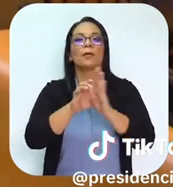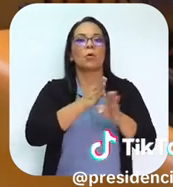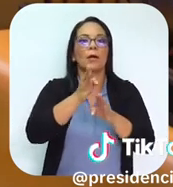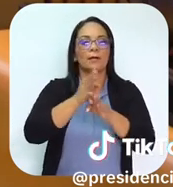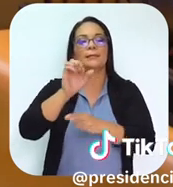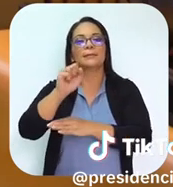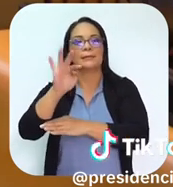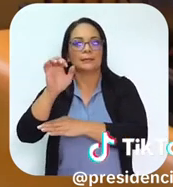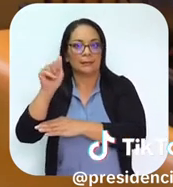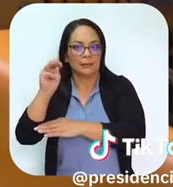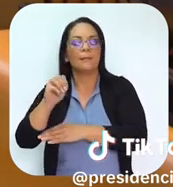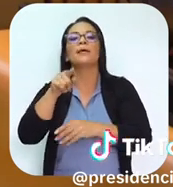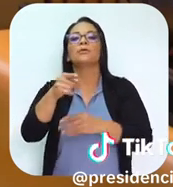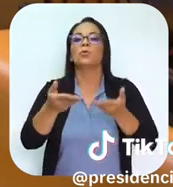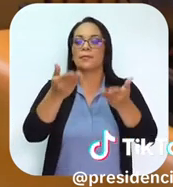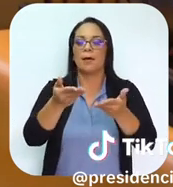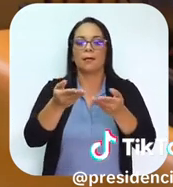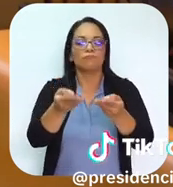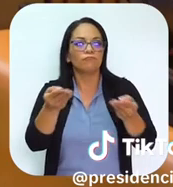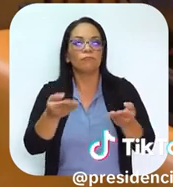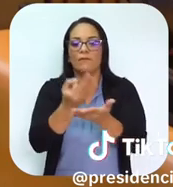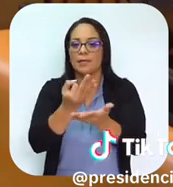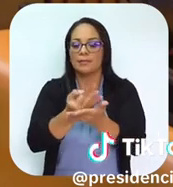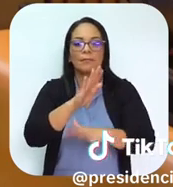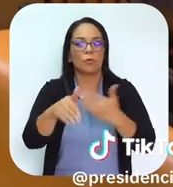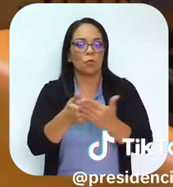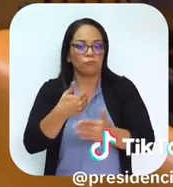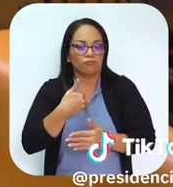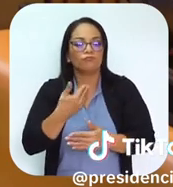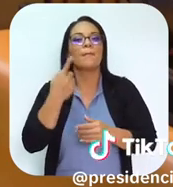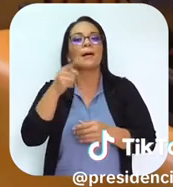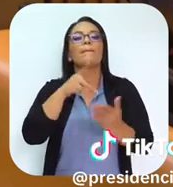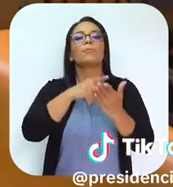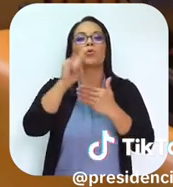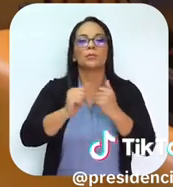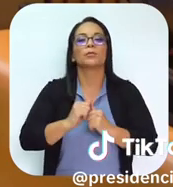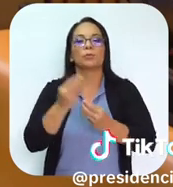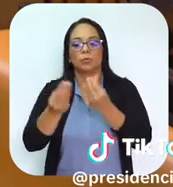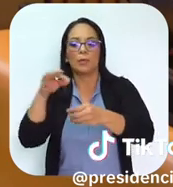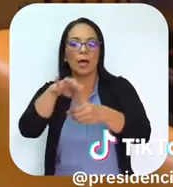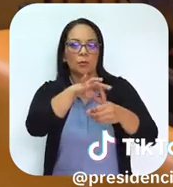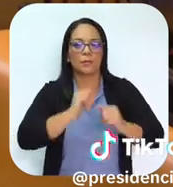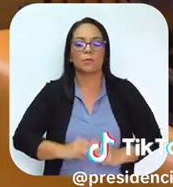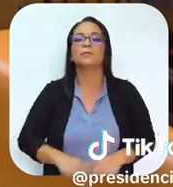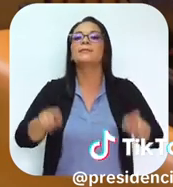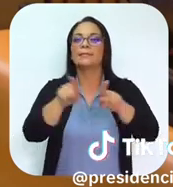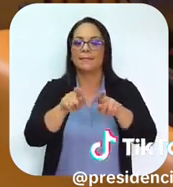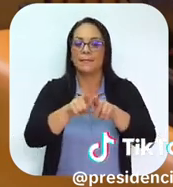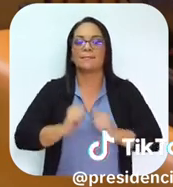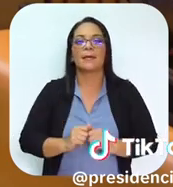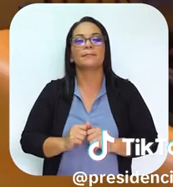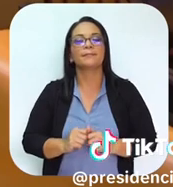como las carreras stem y les provee de acceso y recursos y financiamiento para proyectos agroproductivos